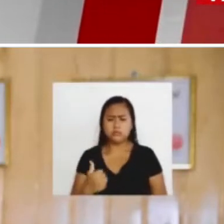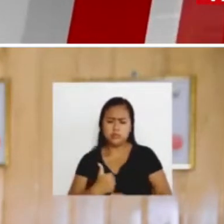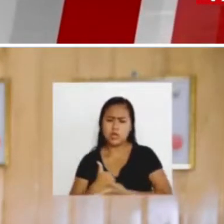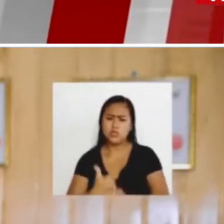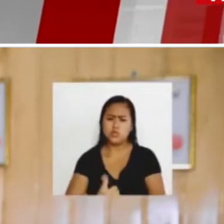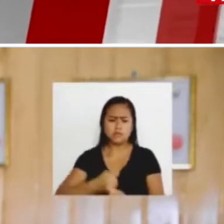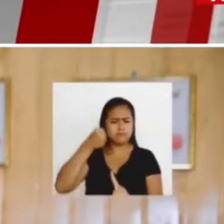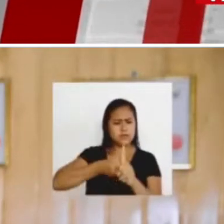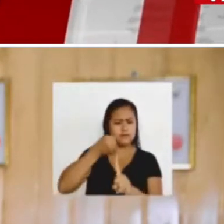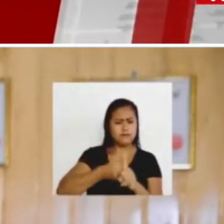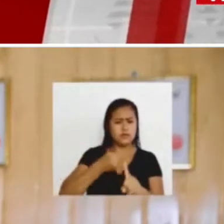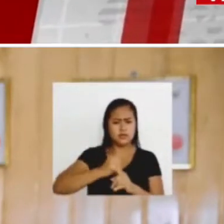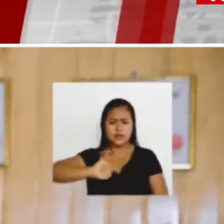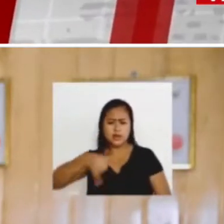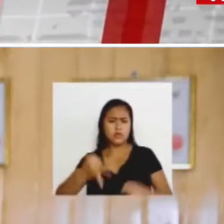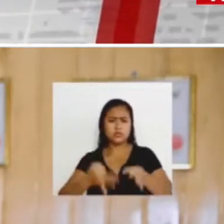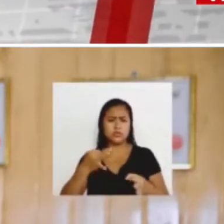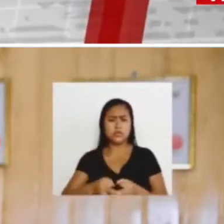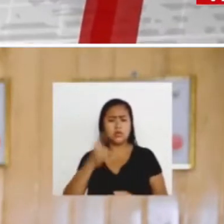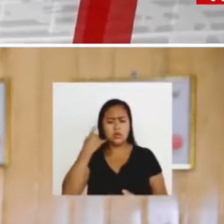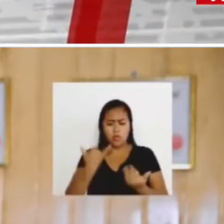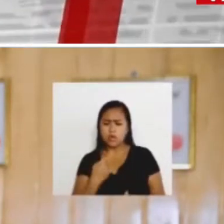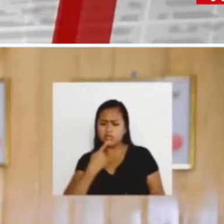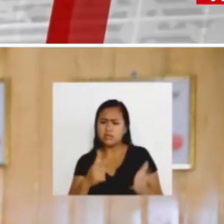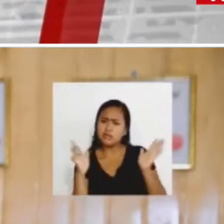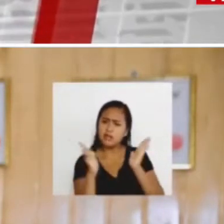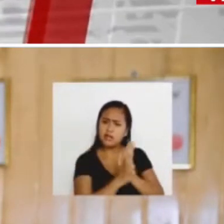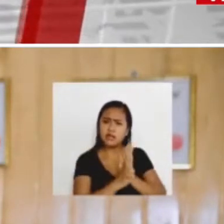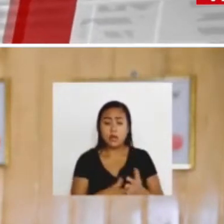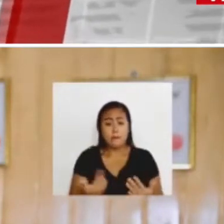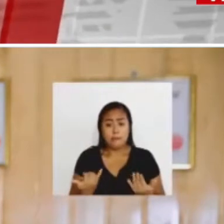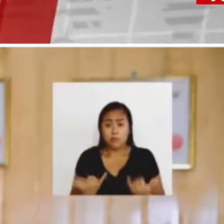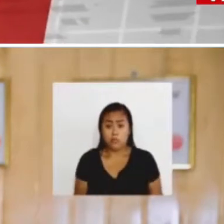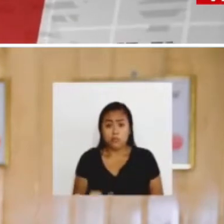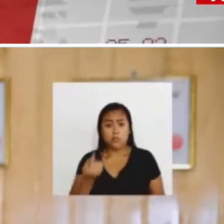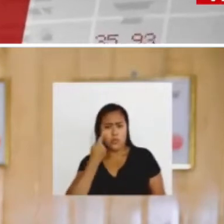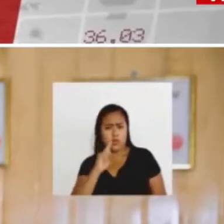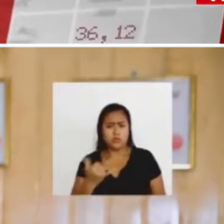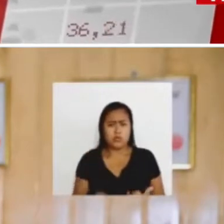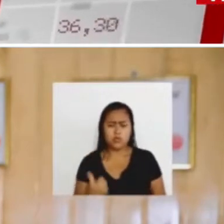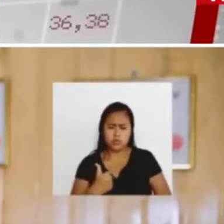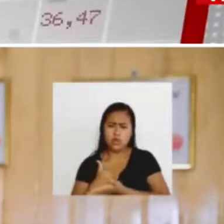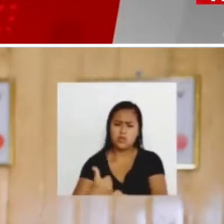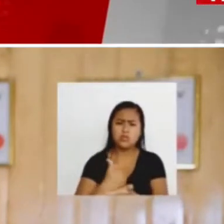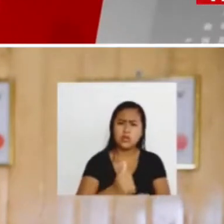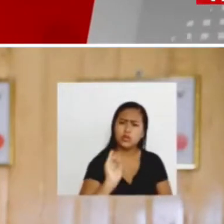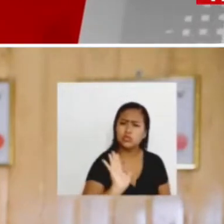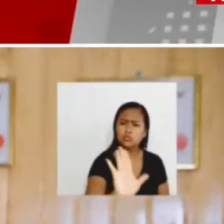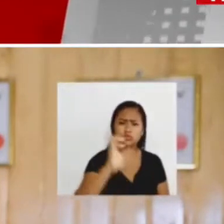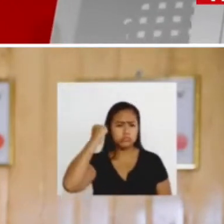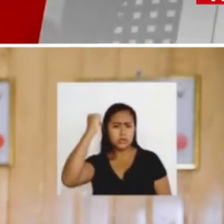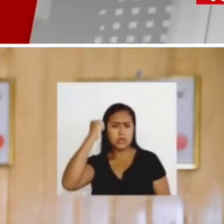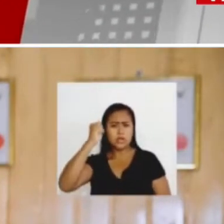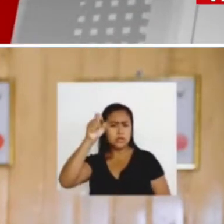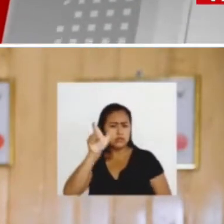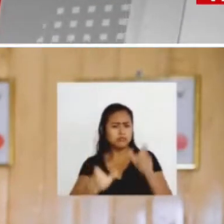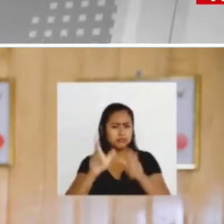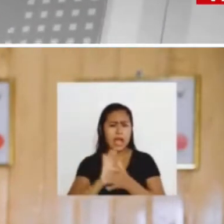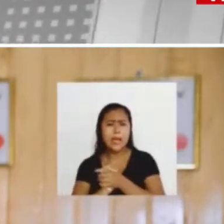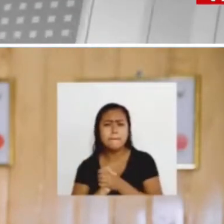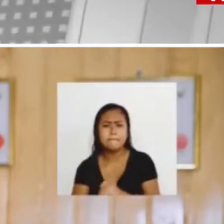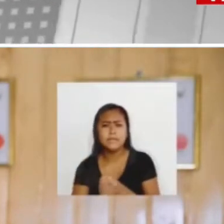de algunas ONGs, no muchas, no todas, no, porque hay ONGs realmente que hacen un trabajo serio y responsable. Pero hay otras